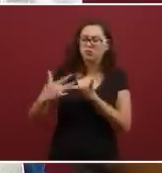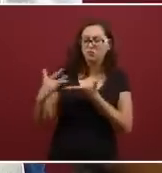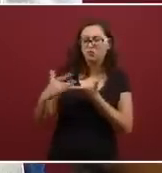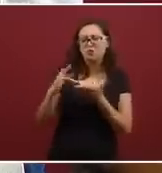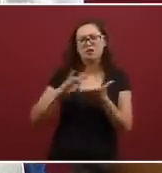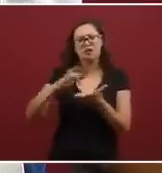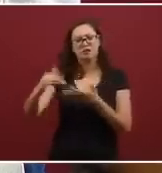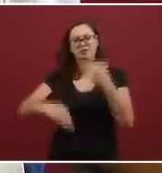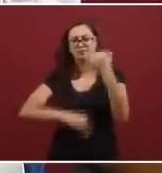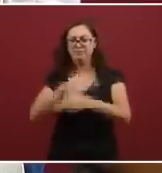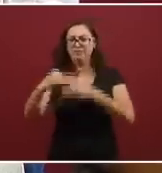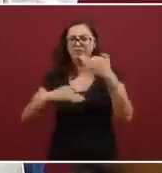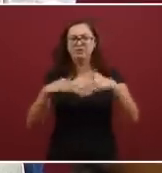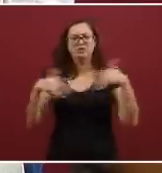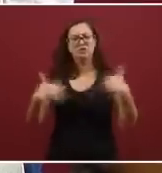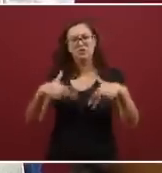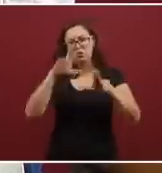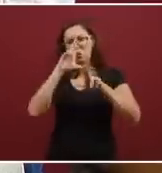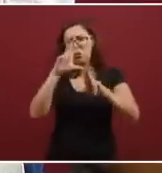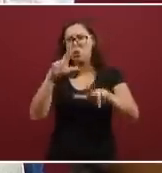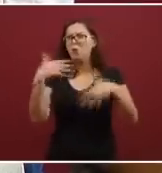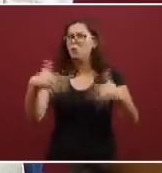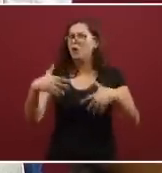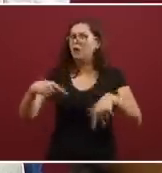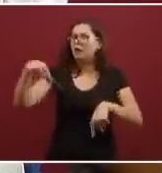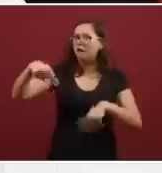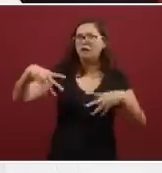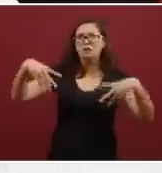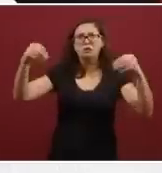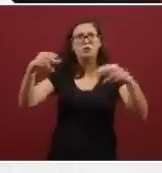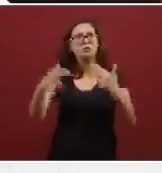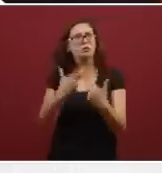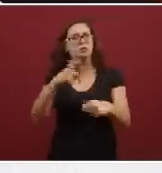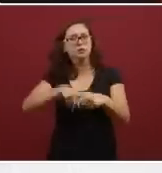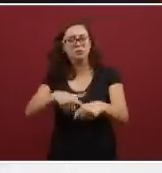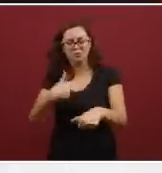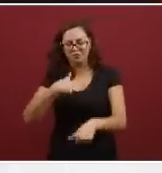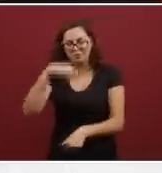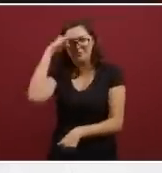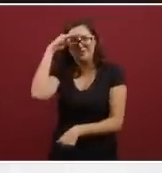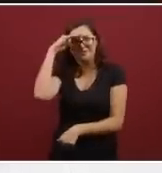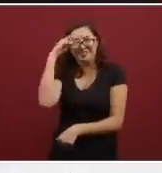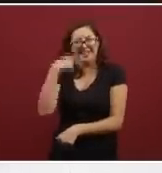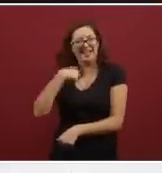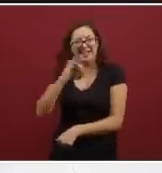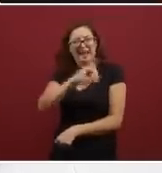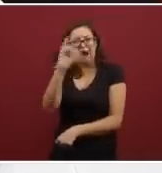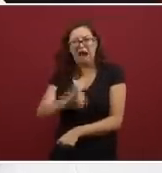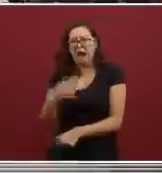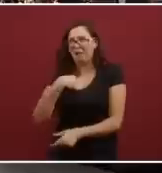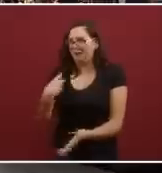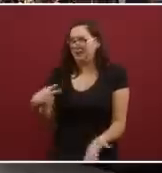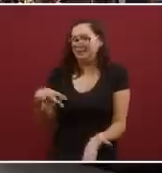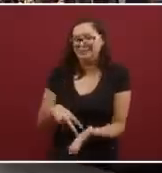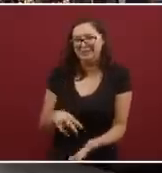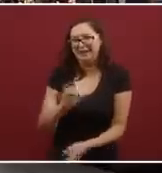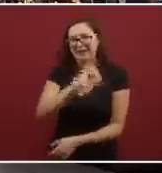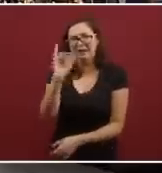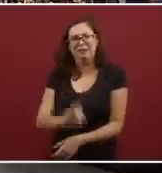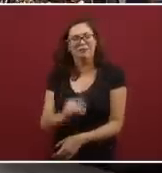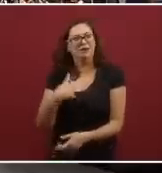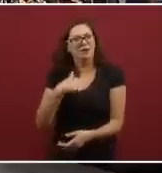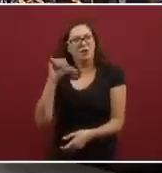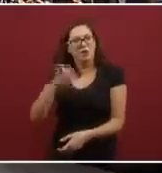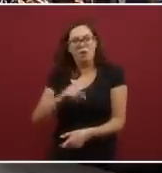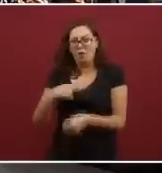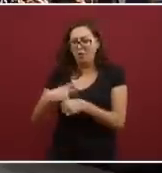presidente. Es un honor estar aquí en Palacio Nacional. Nunca pensé en mi vida, en la historia, estar aquí, pero gracias a